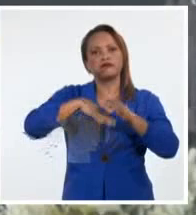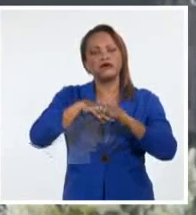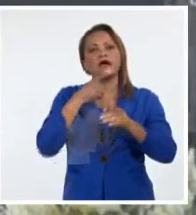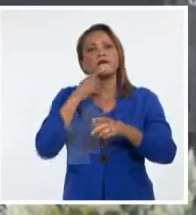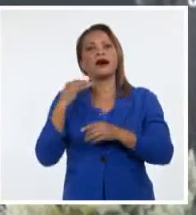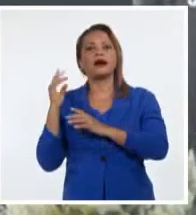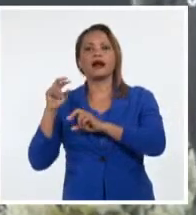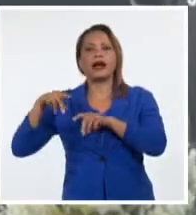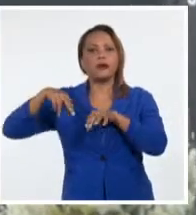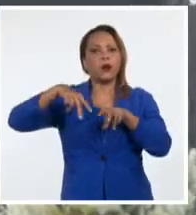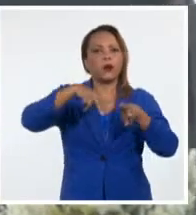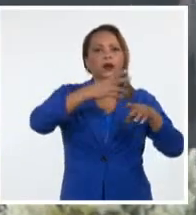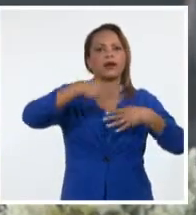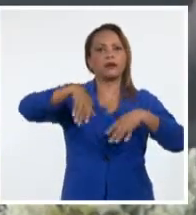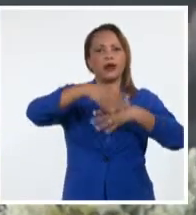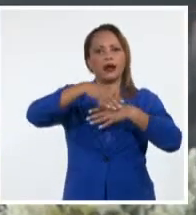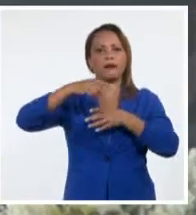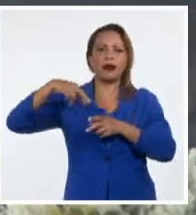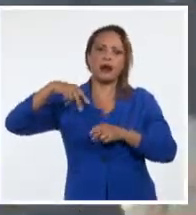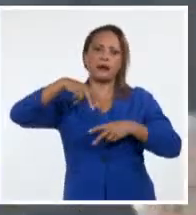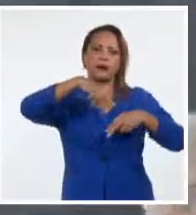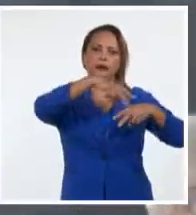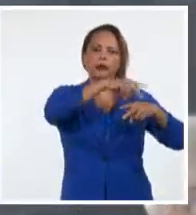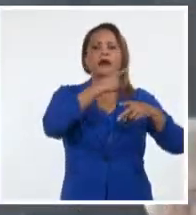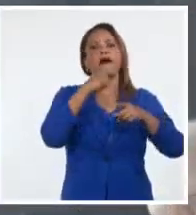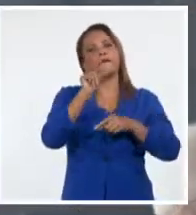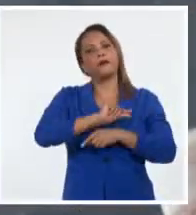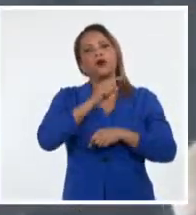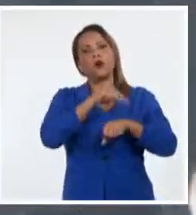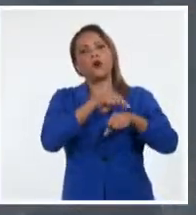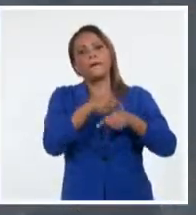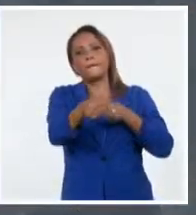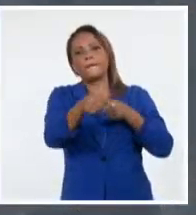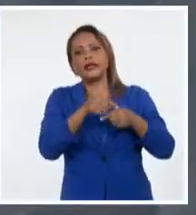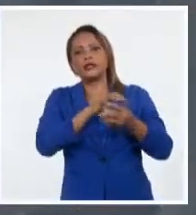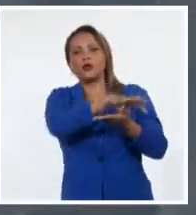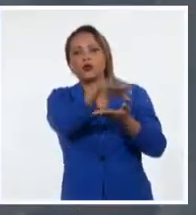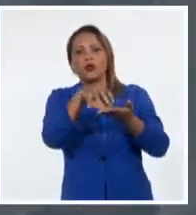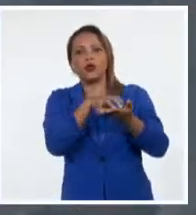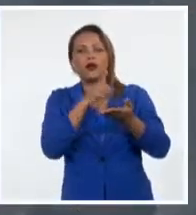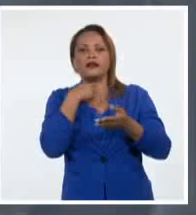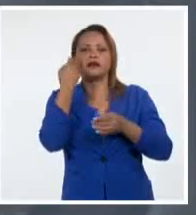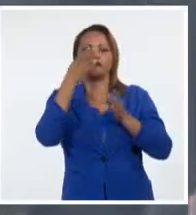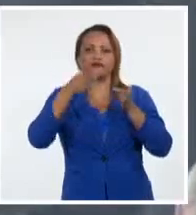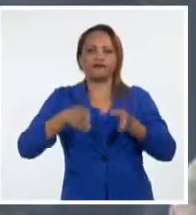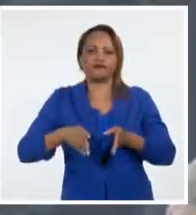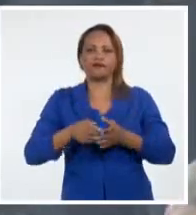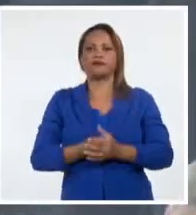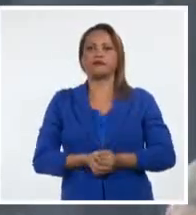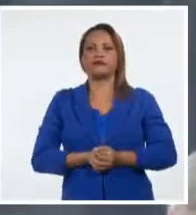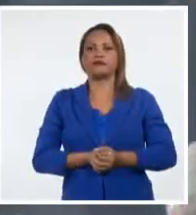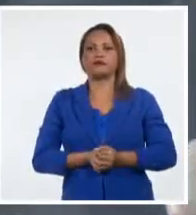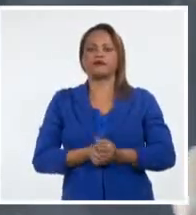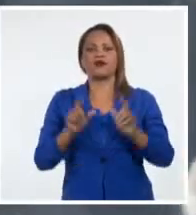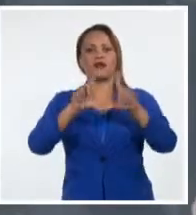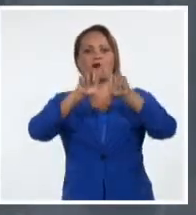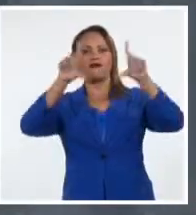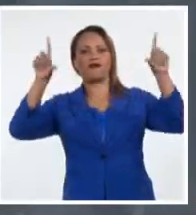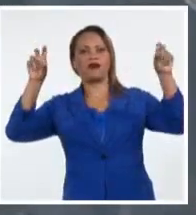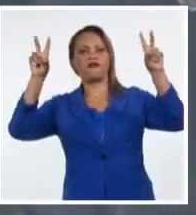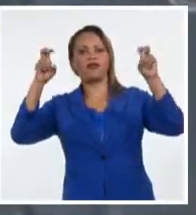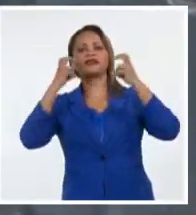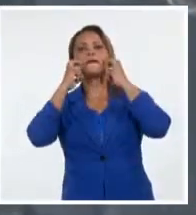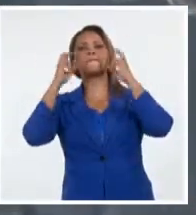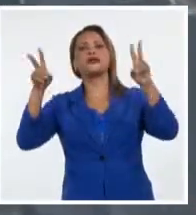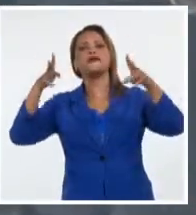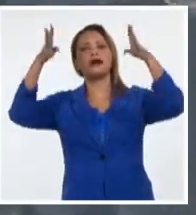sobre el césped, paralela a la carpa central, a unos pocos metros del lugar donde se encuentra el ataúd. Una enorme pancarta con la frase «Viva el